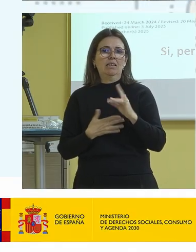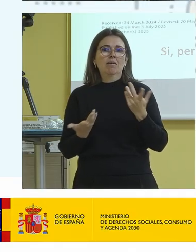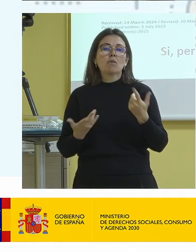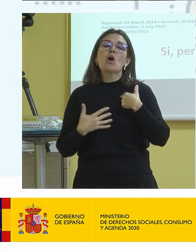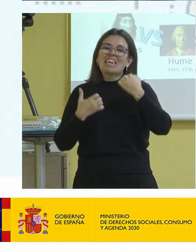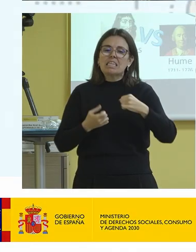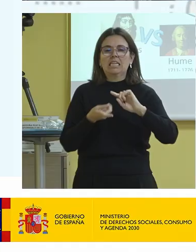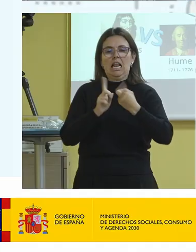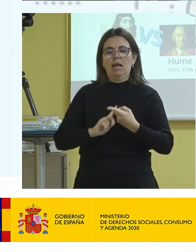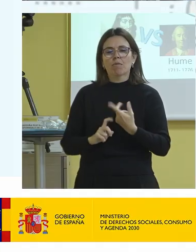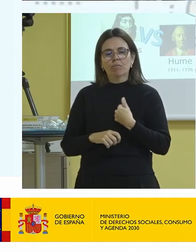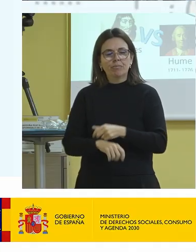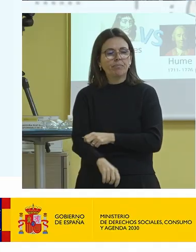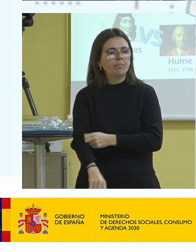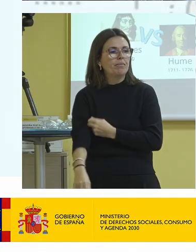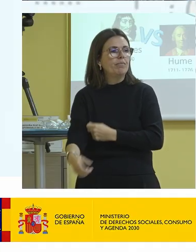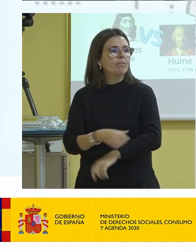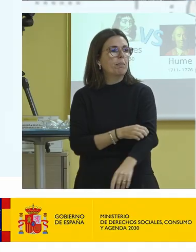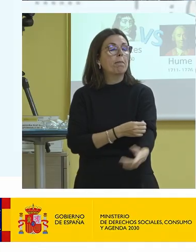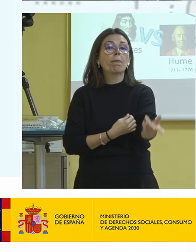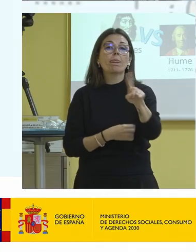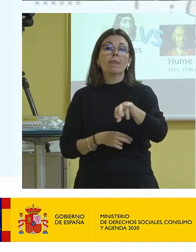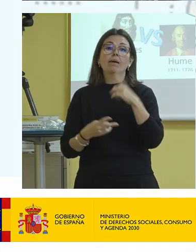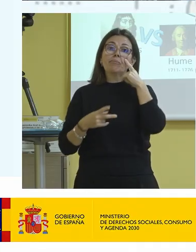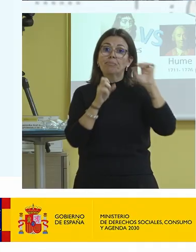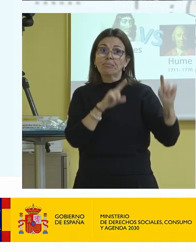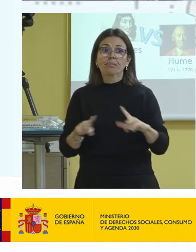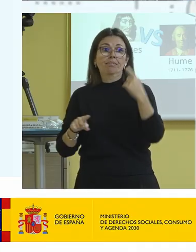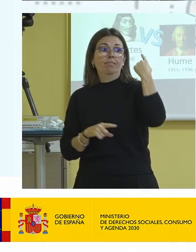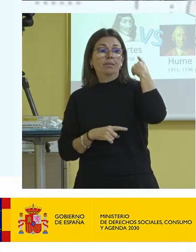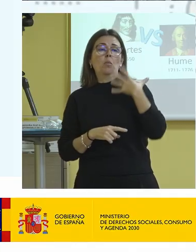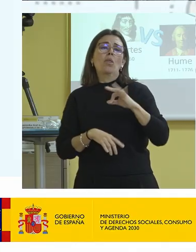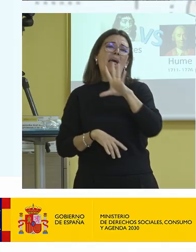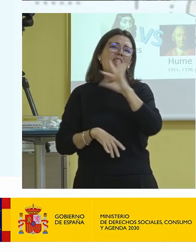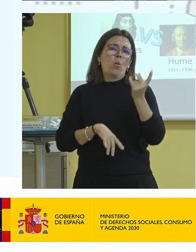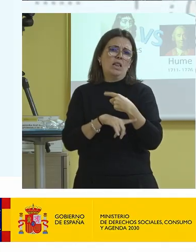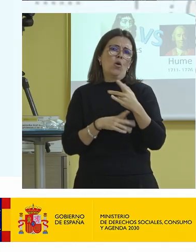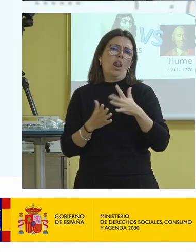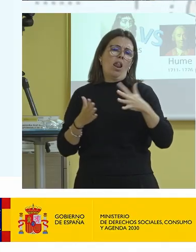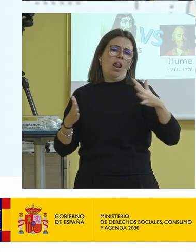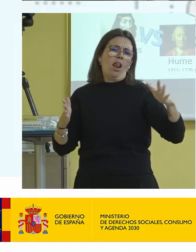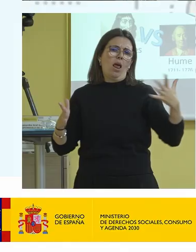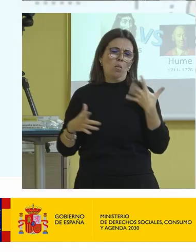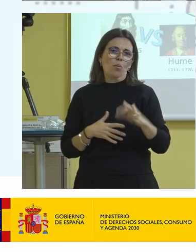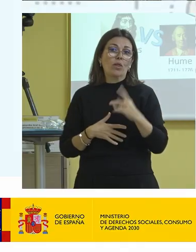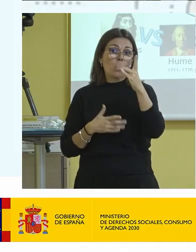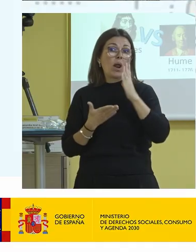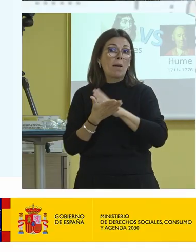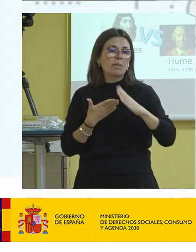entre nosotros. Luego esto es una diapositiva que daría para 50 horas, pero hay una